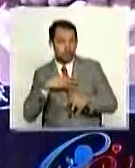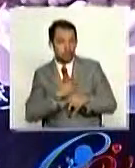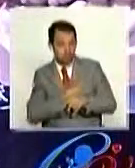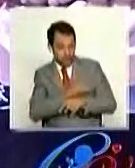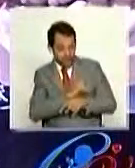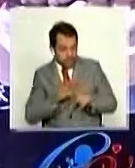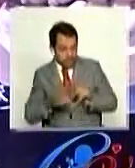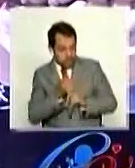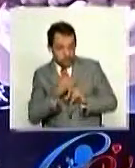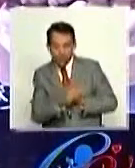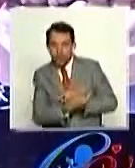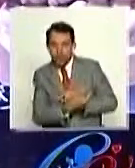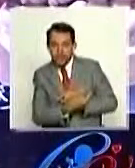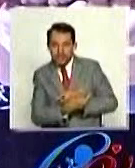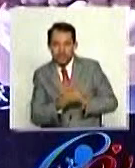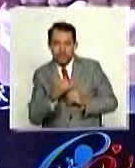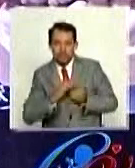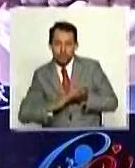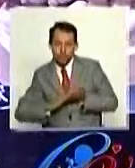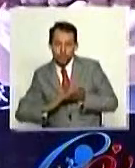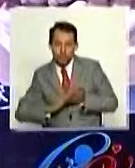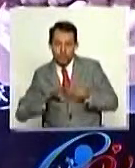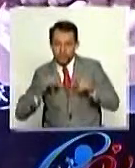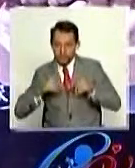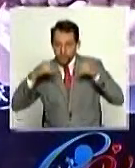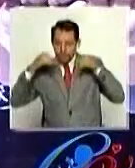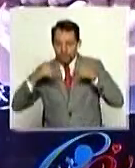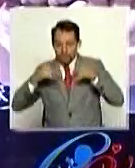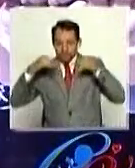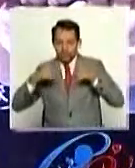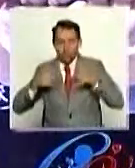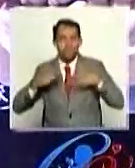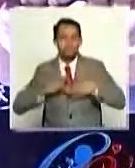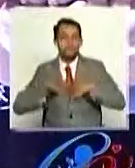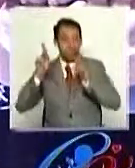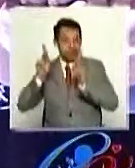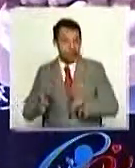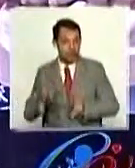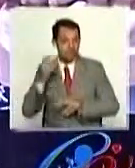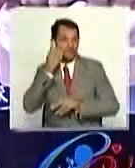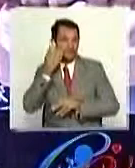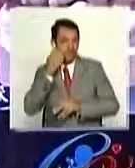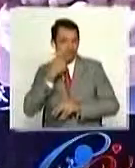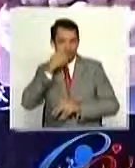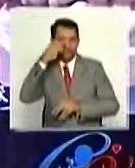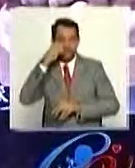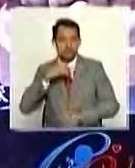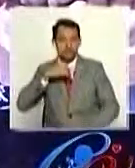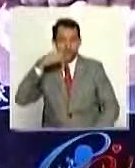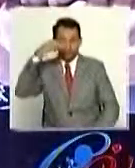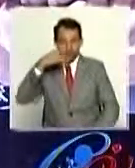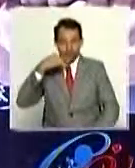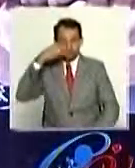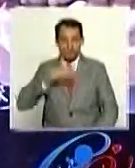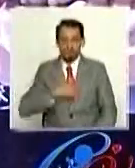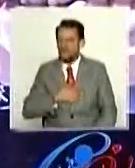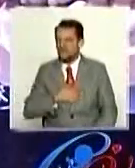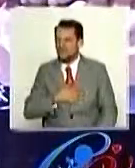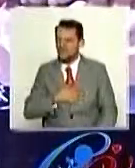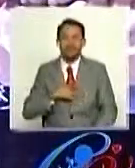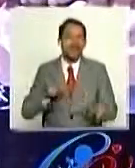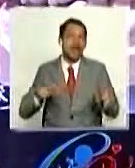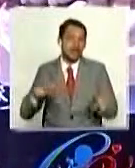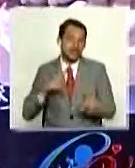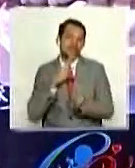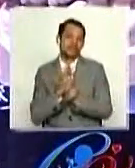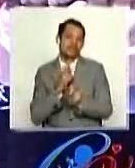que él lograra mejor fonación, porque acuérdense que estas personas tienen problemas de fonación. Entonces, con